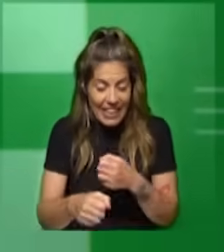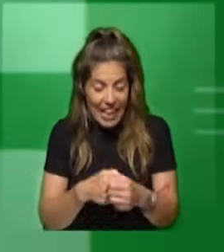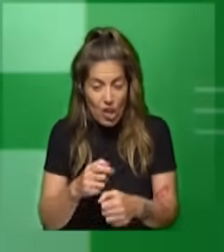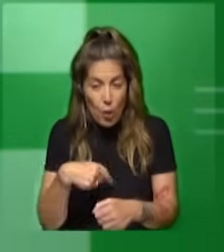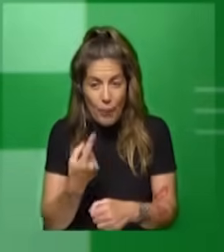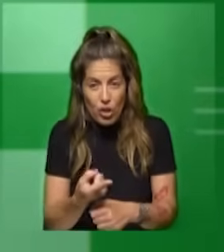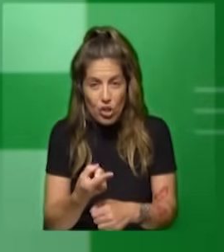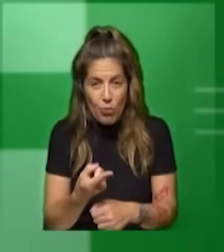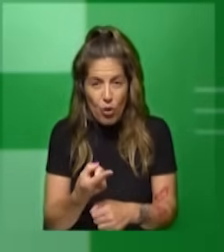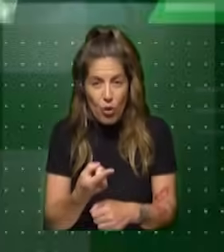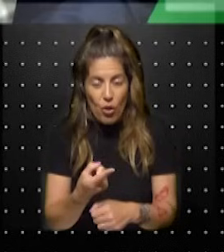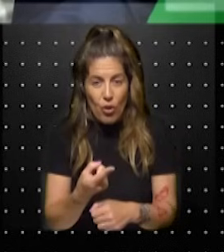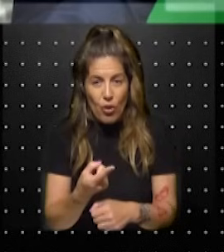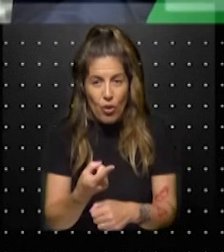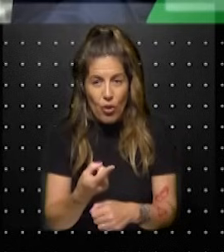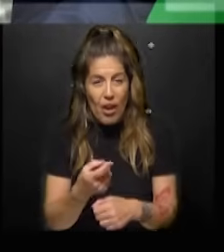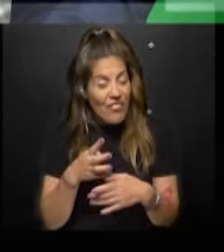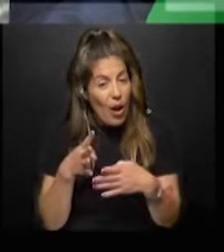entra, van a estar bajo ataque